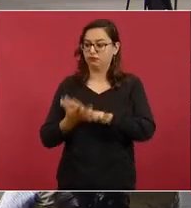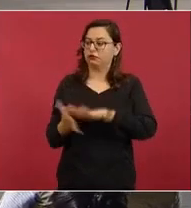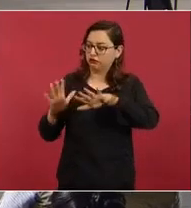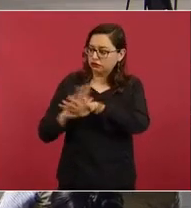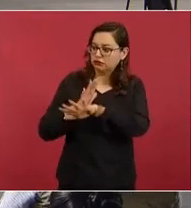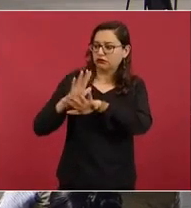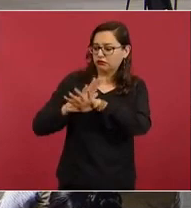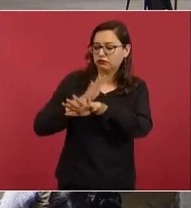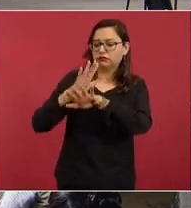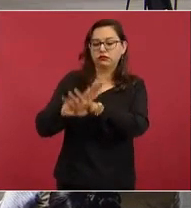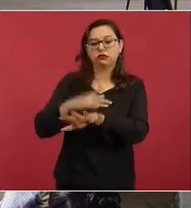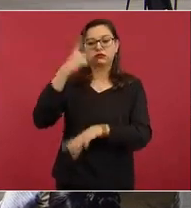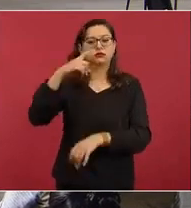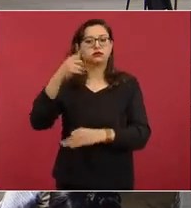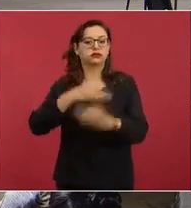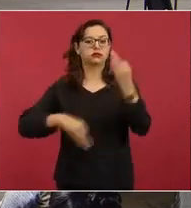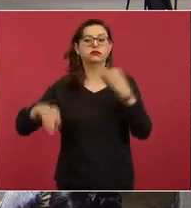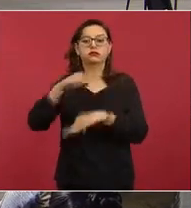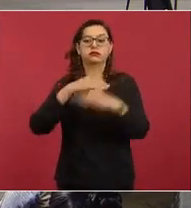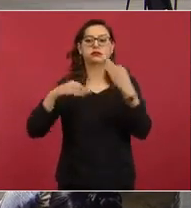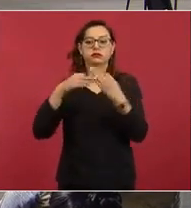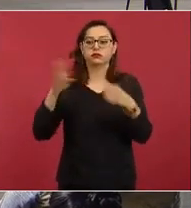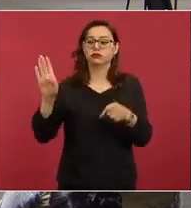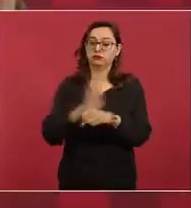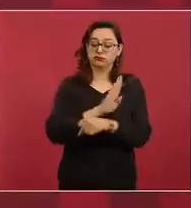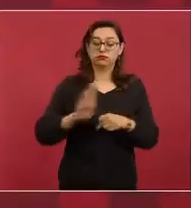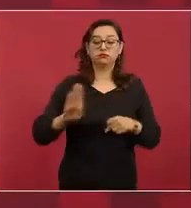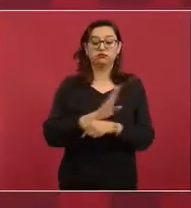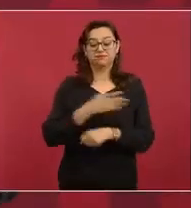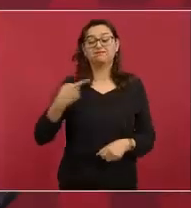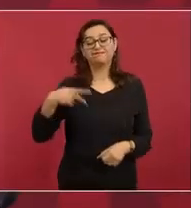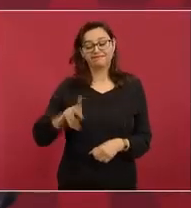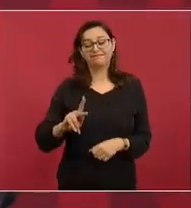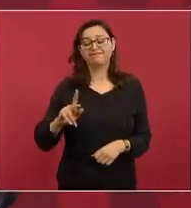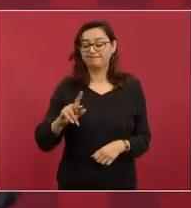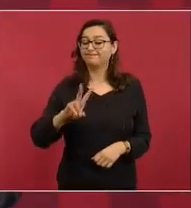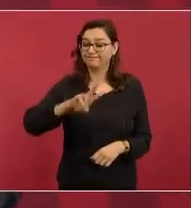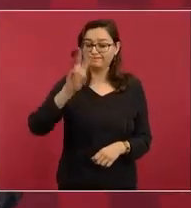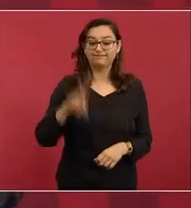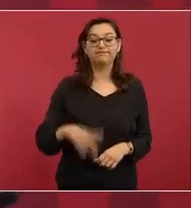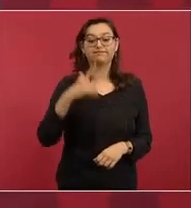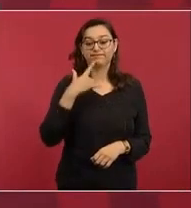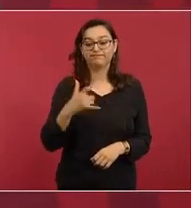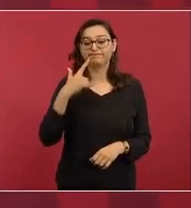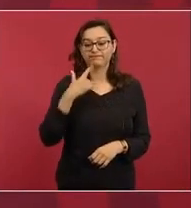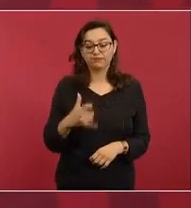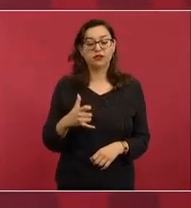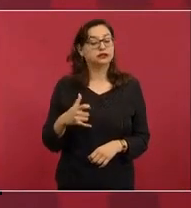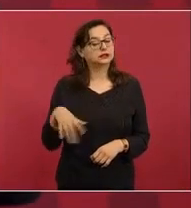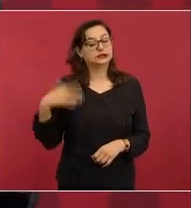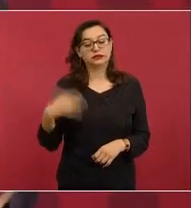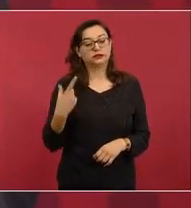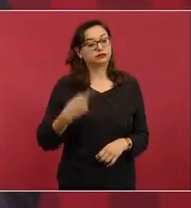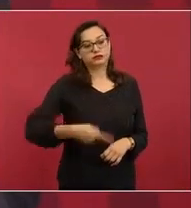y esto es en beneficio de todos, nada más que cuesta trabajo el que lo internalicen